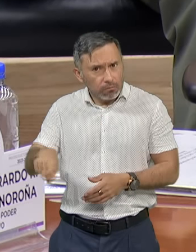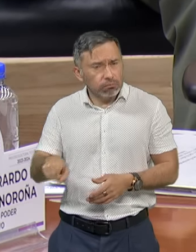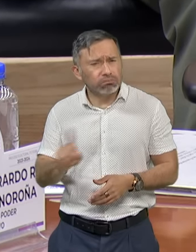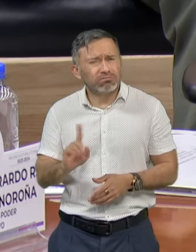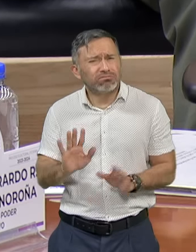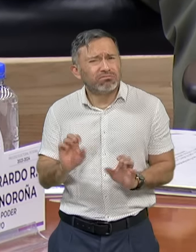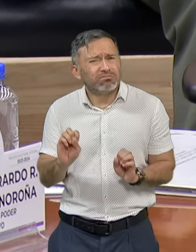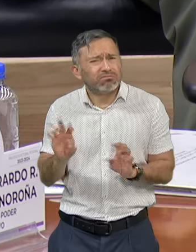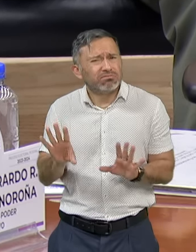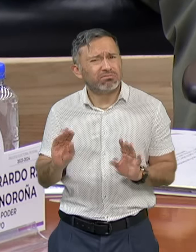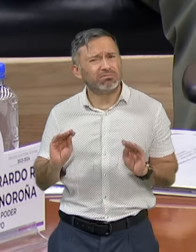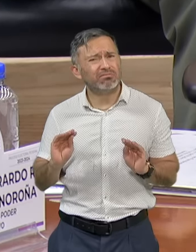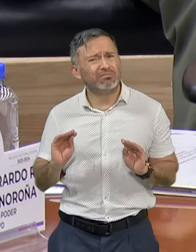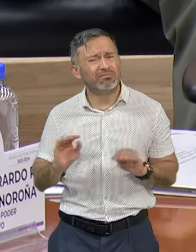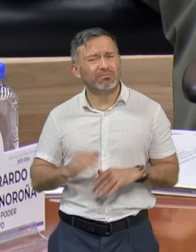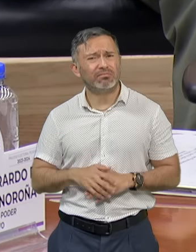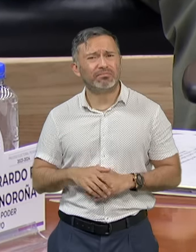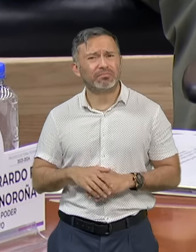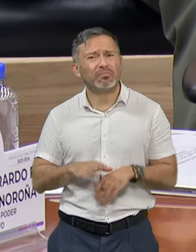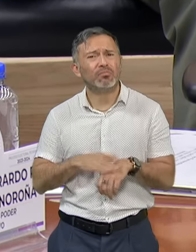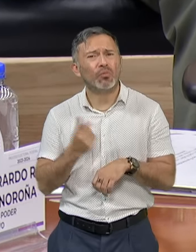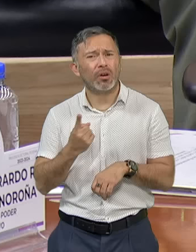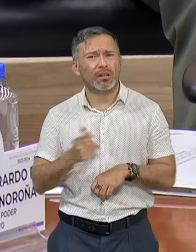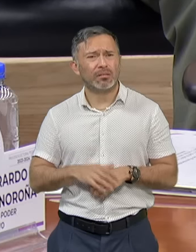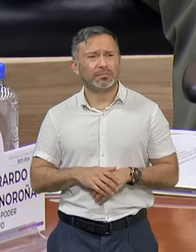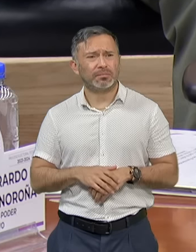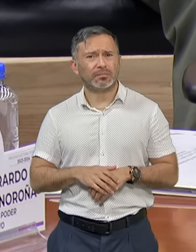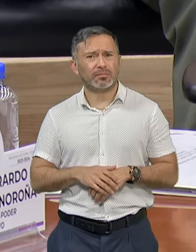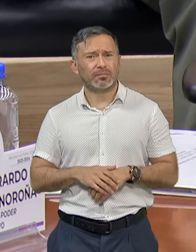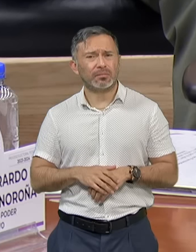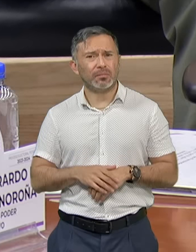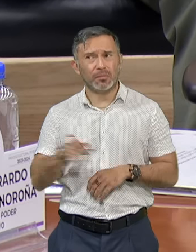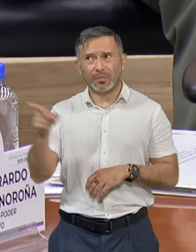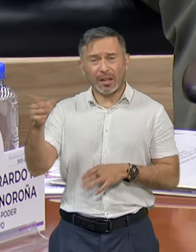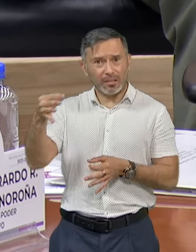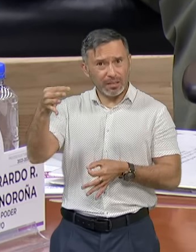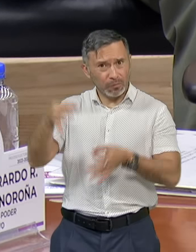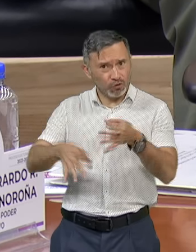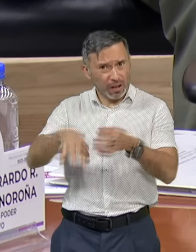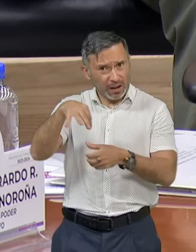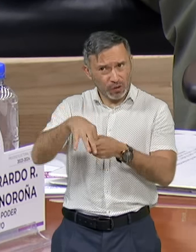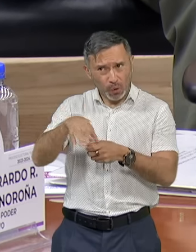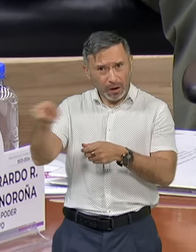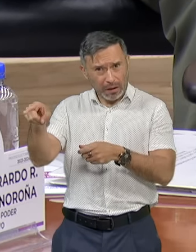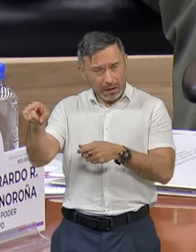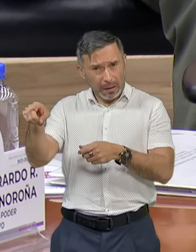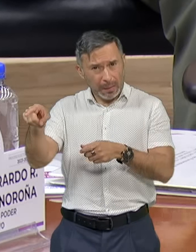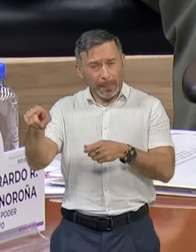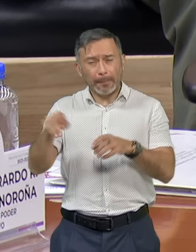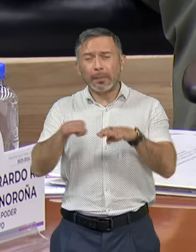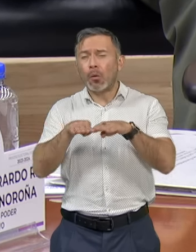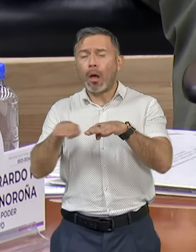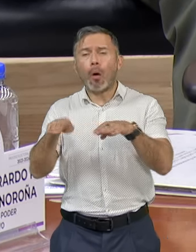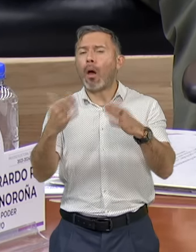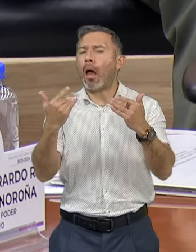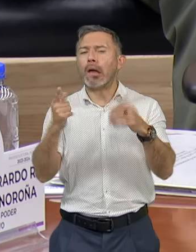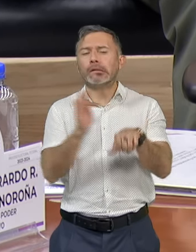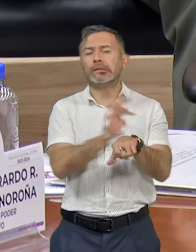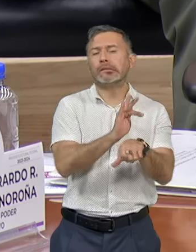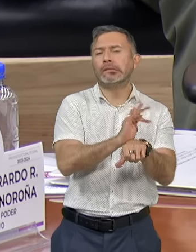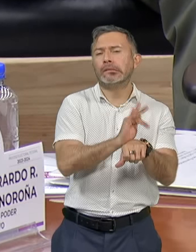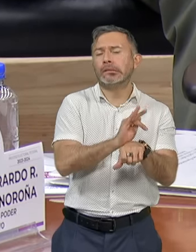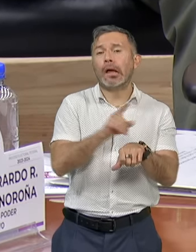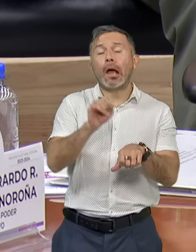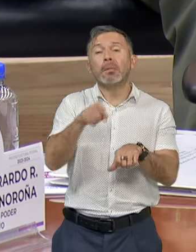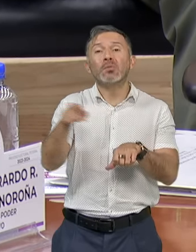porque porque no hay imparcialidad en el tribunal electoral porque responden a las cuotas de los partidos que